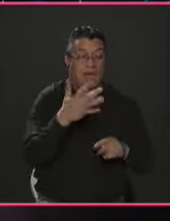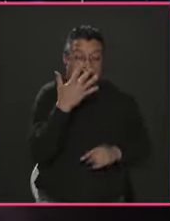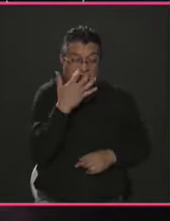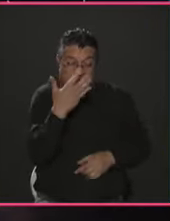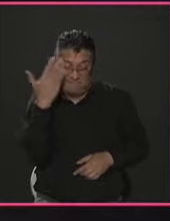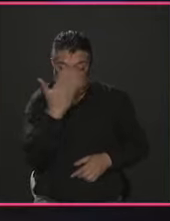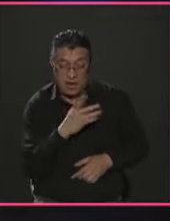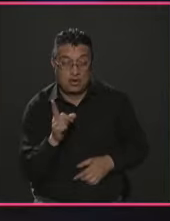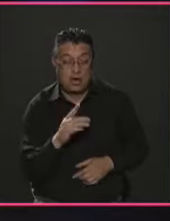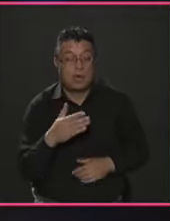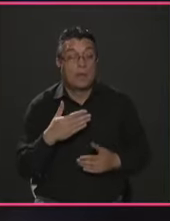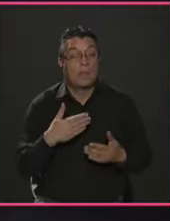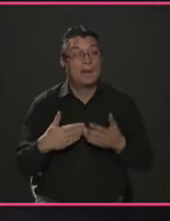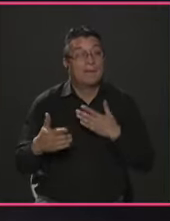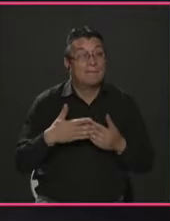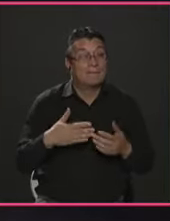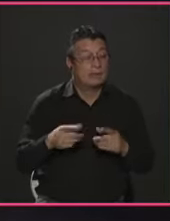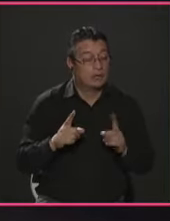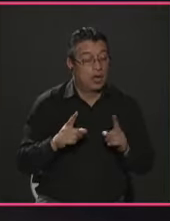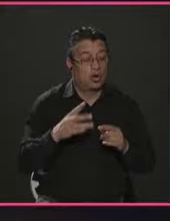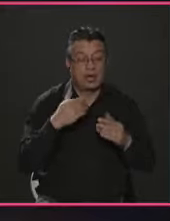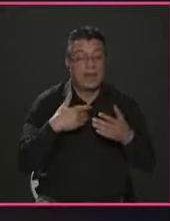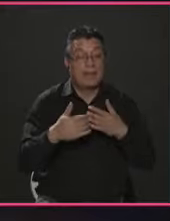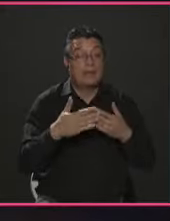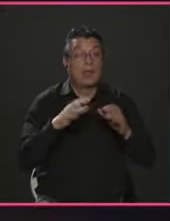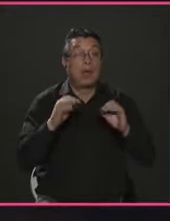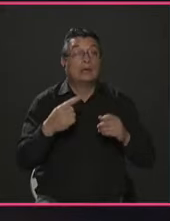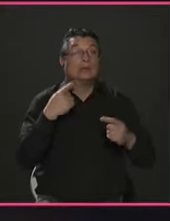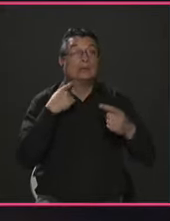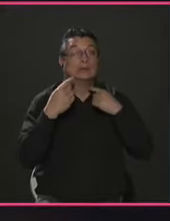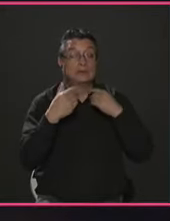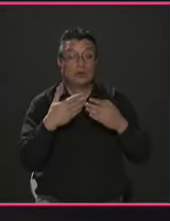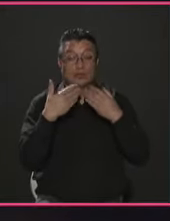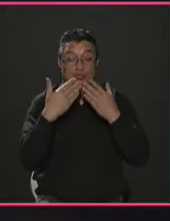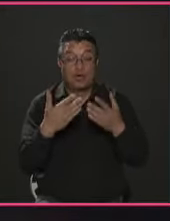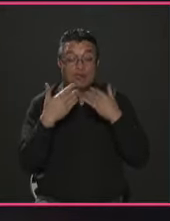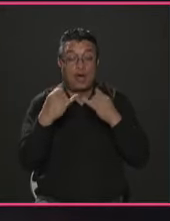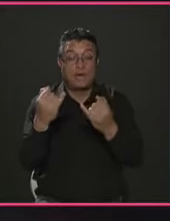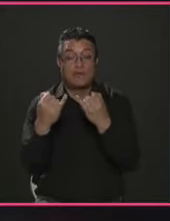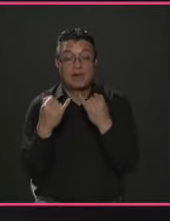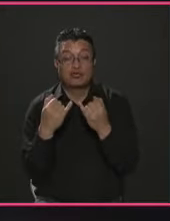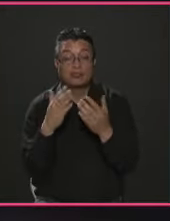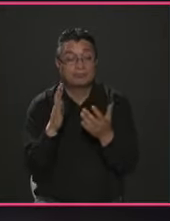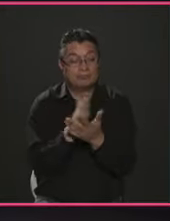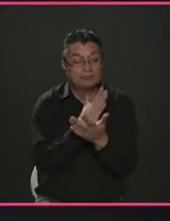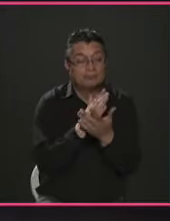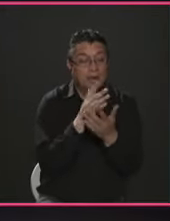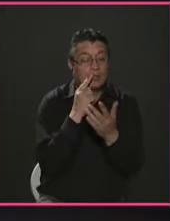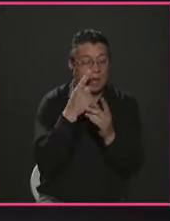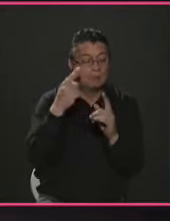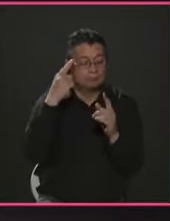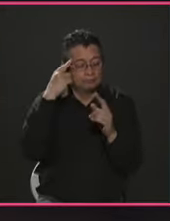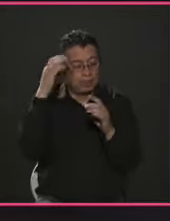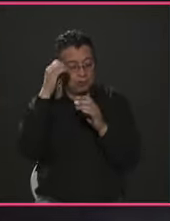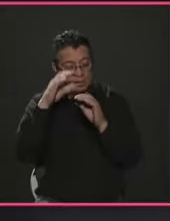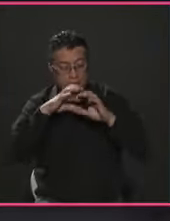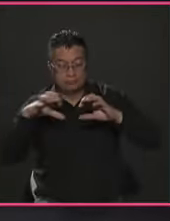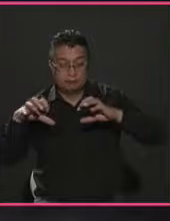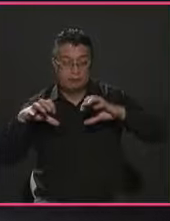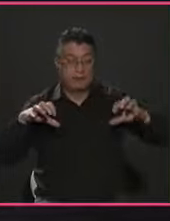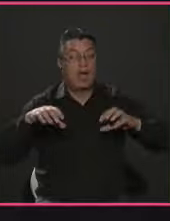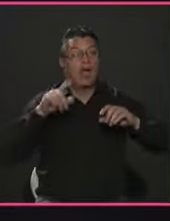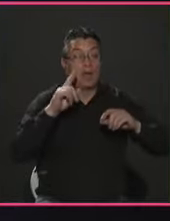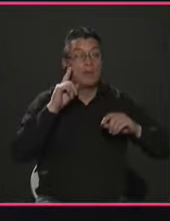intención perverso que hicieron eso por naturaleza el ser humano genera información cegada en libros en redes sociales Wikipedia por